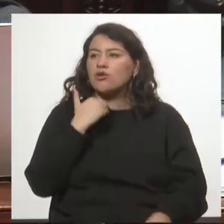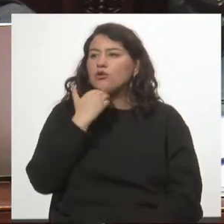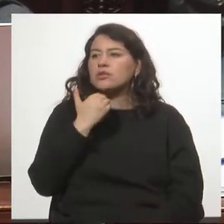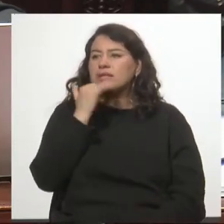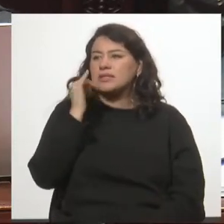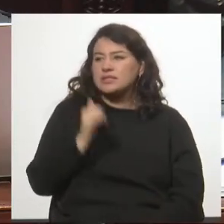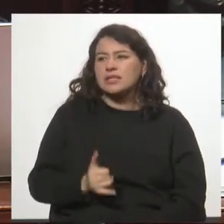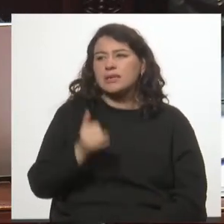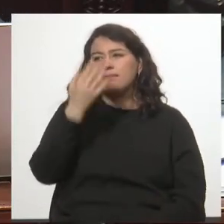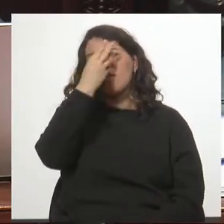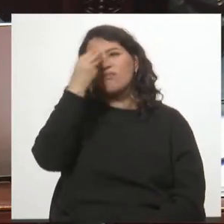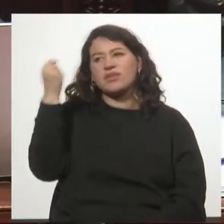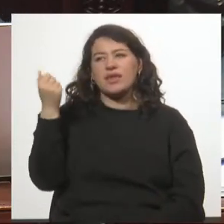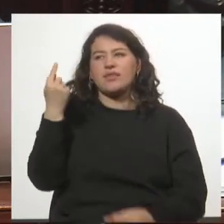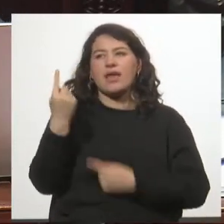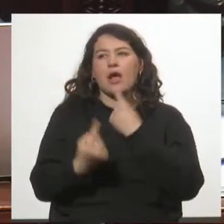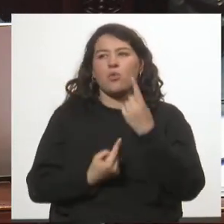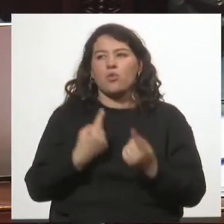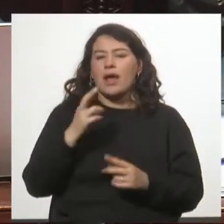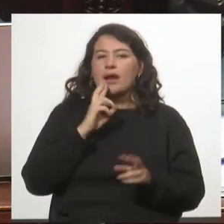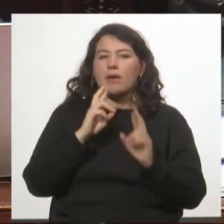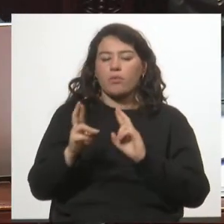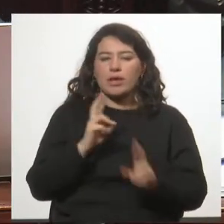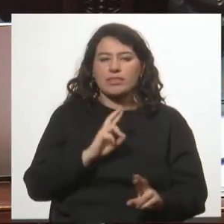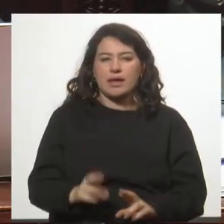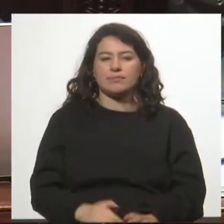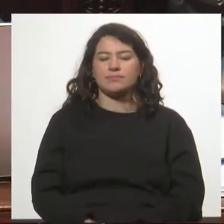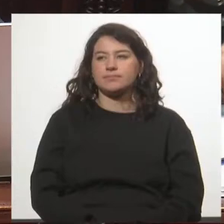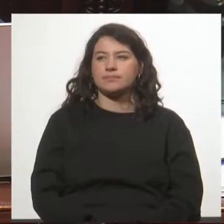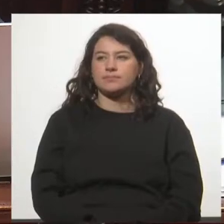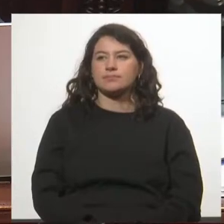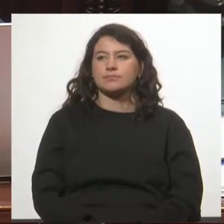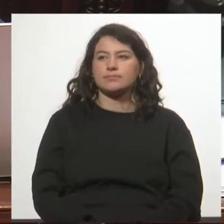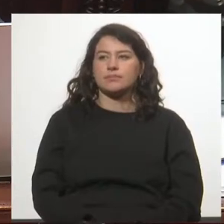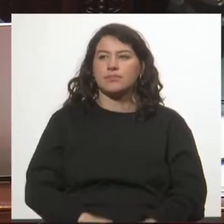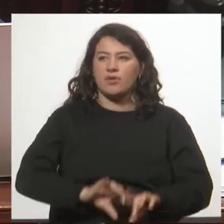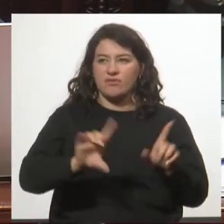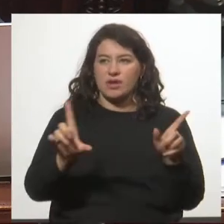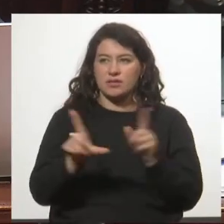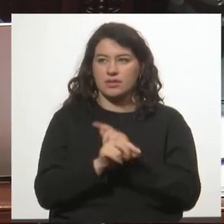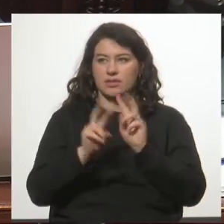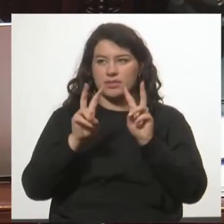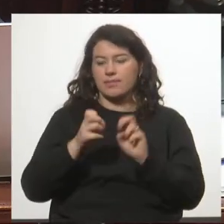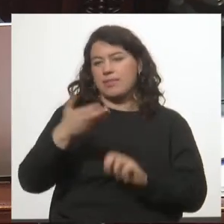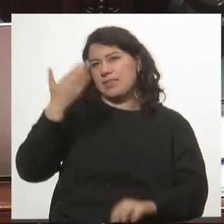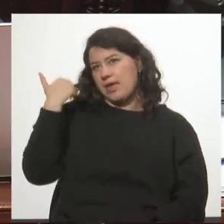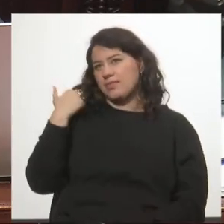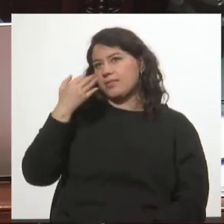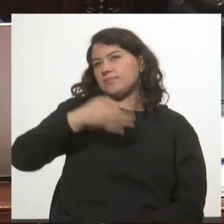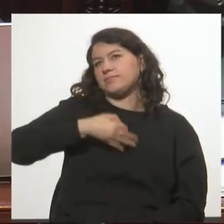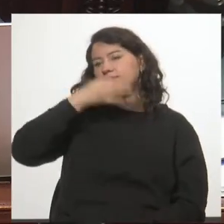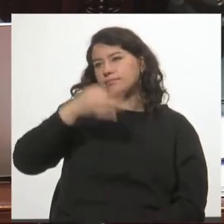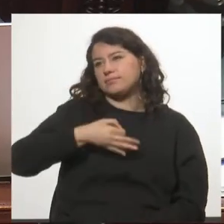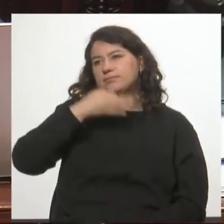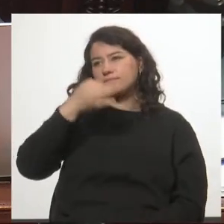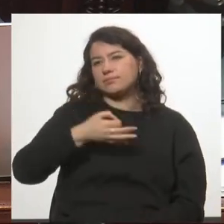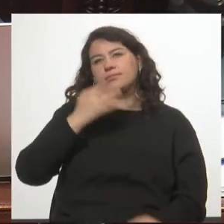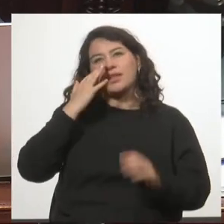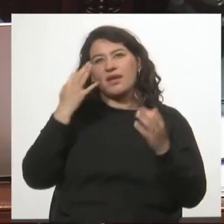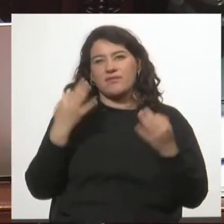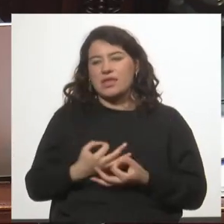me habré olvidado de alguna pero bueno cerrando el tema de mi intervención anterior precisamente